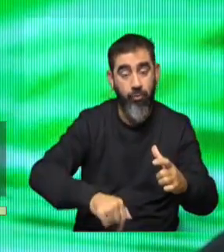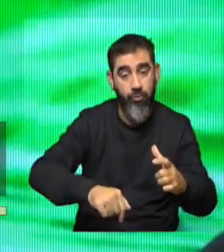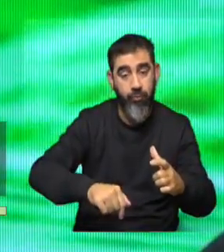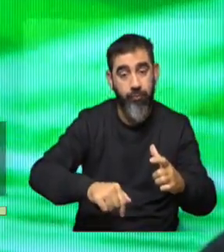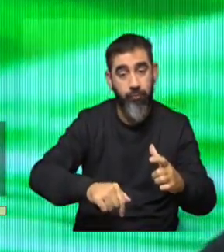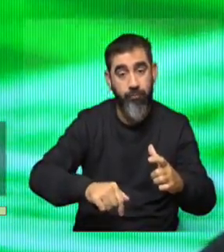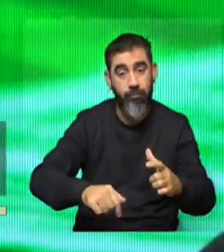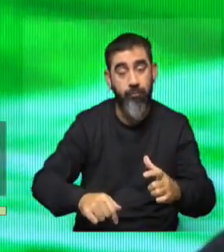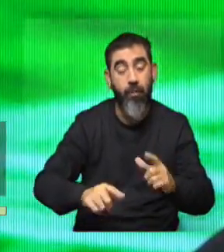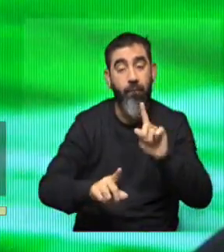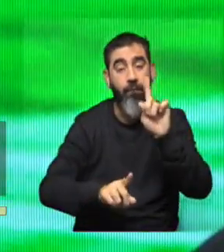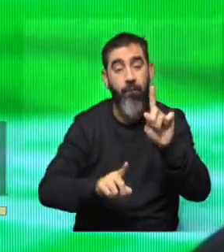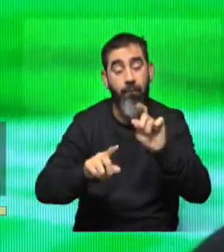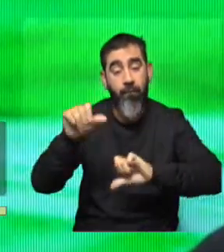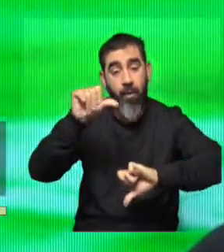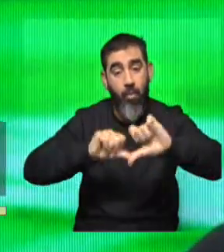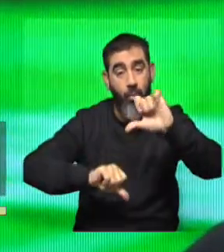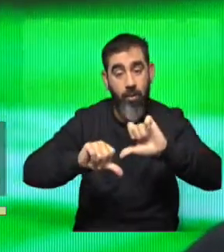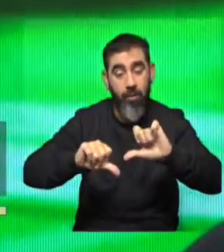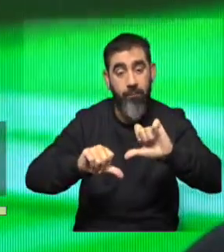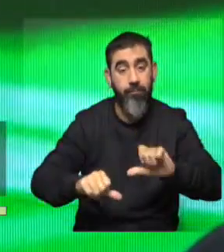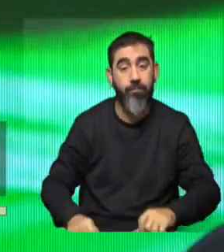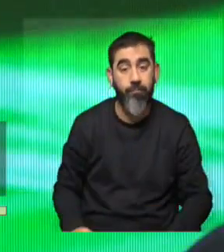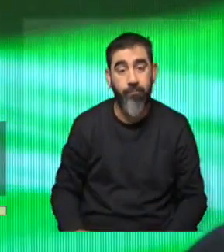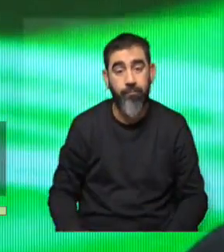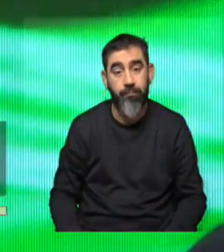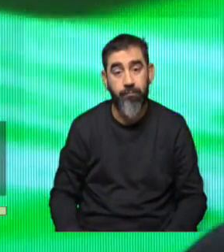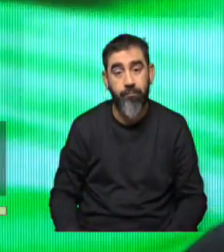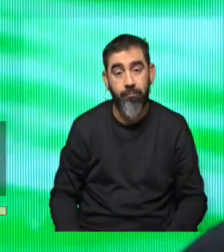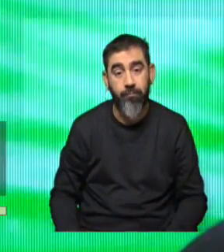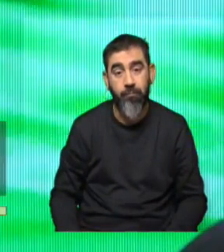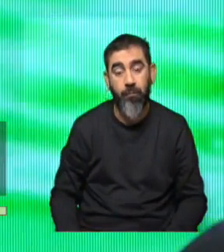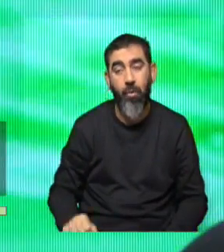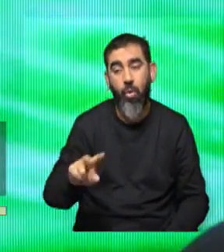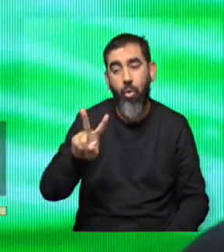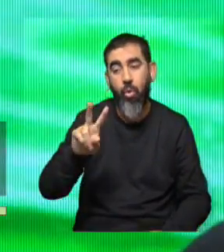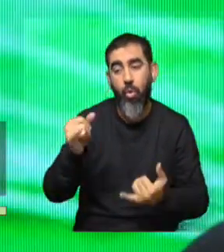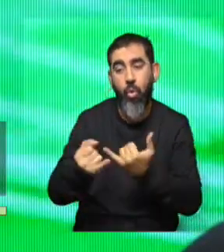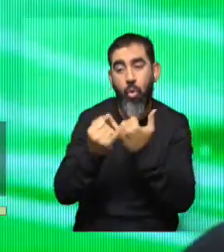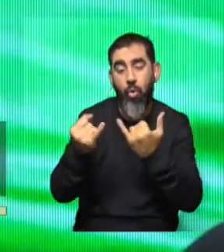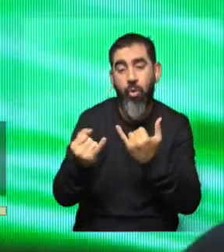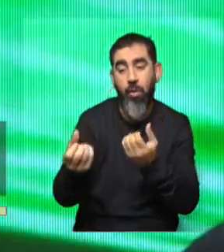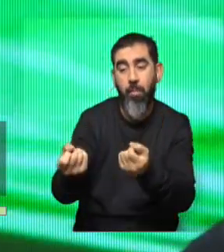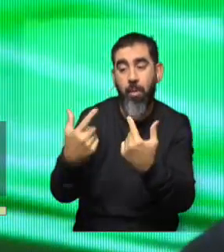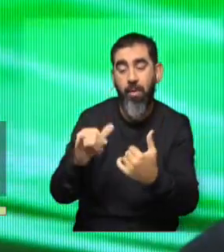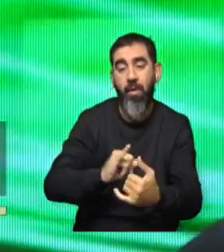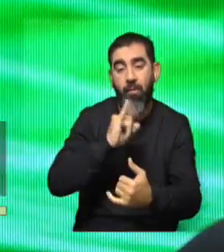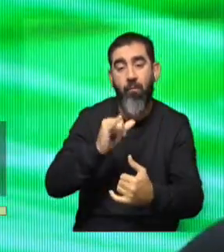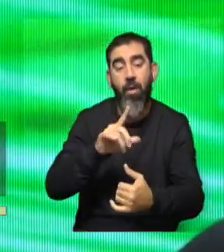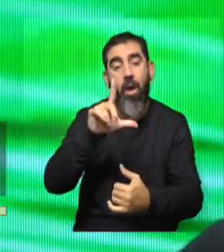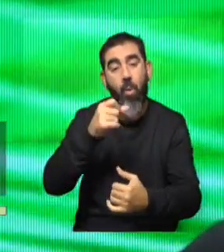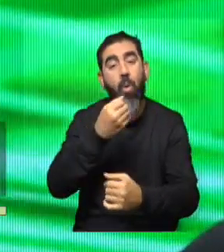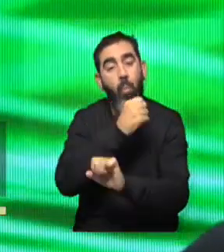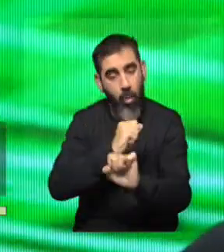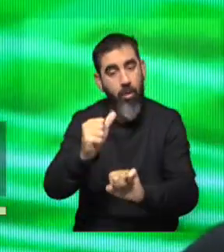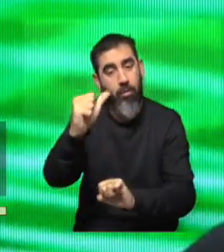trabajó con la Facultad de química y hace 48 horas el informe diciendo que es agua potable